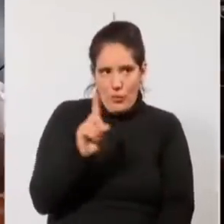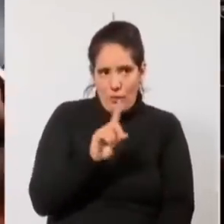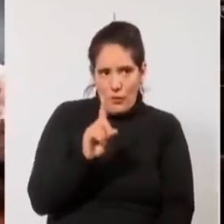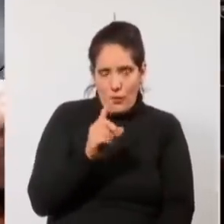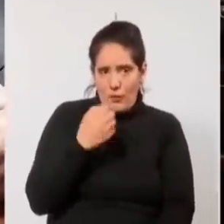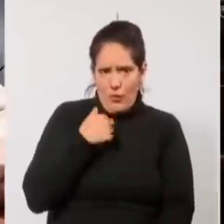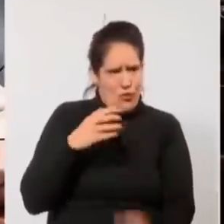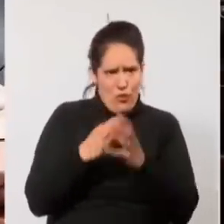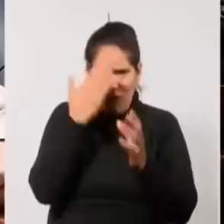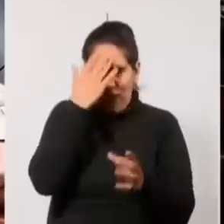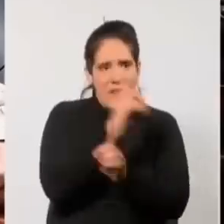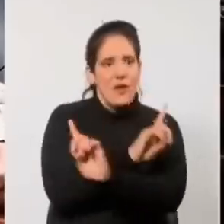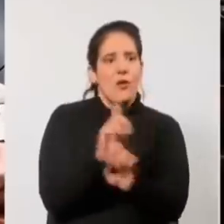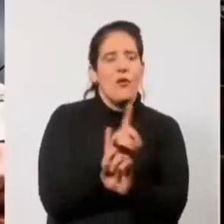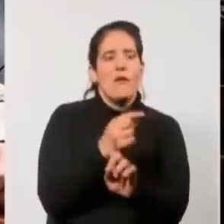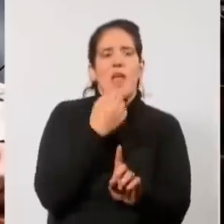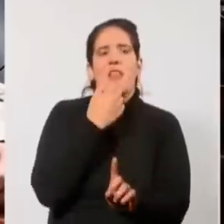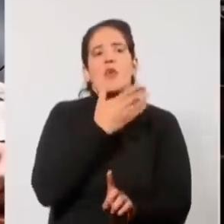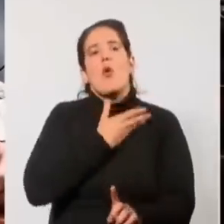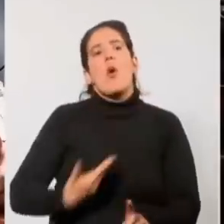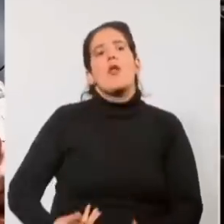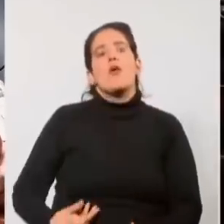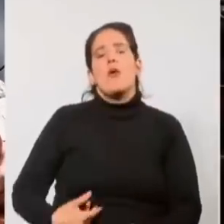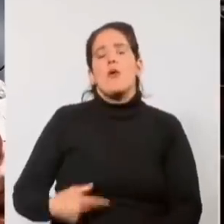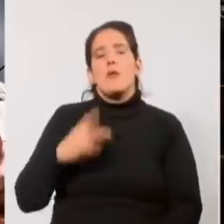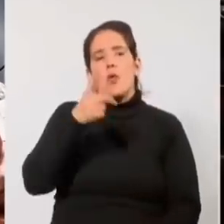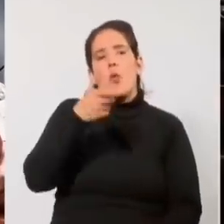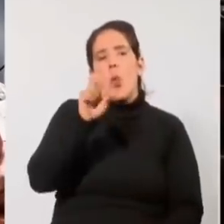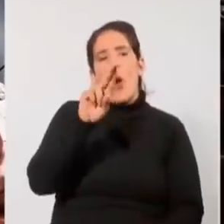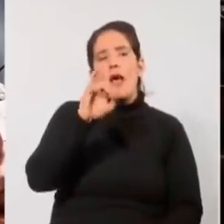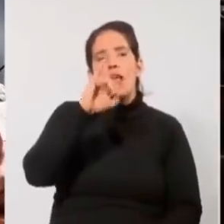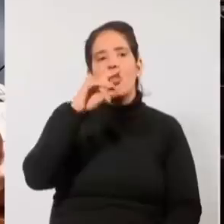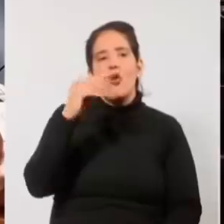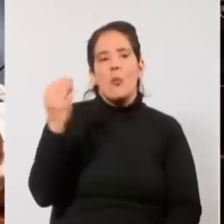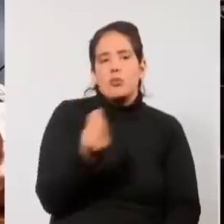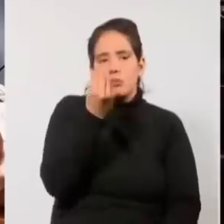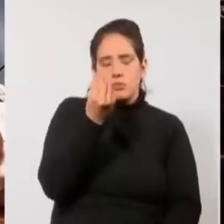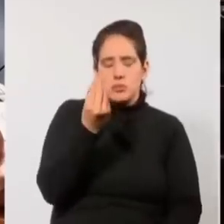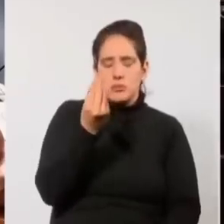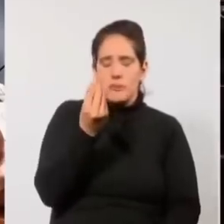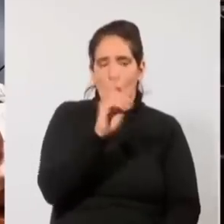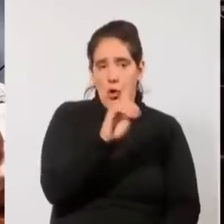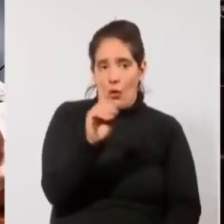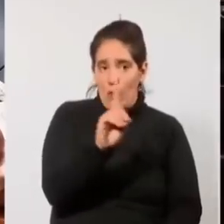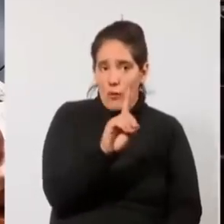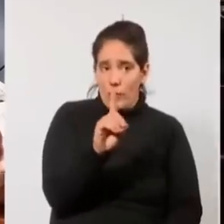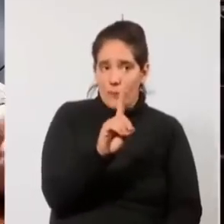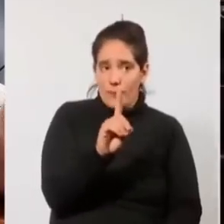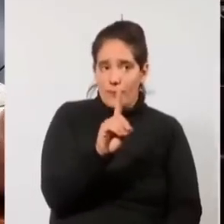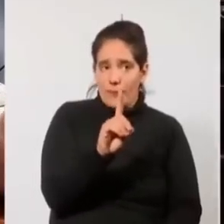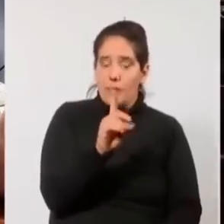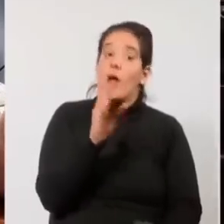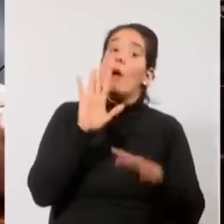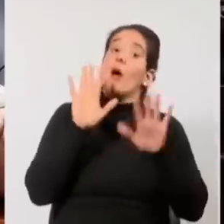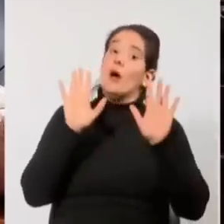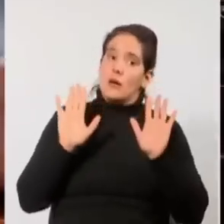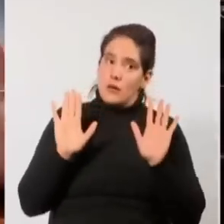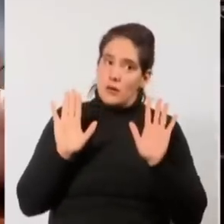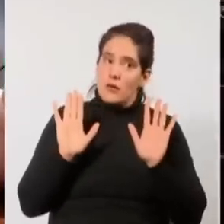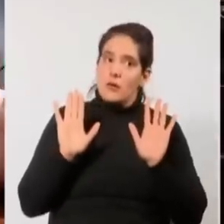el Frente Amplio el que dijo que Guaidó era un presidente autoproclamado. Entonces, a ver,